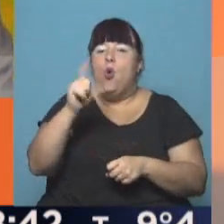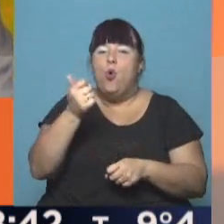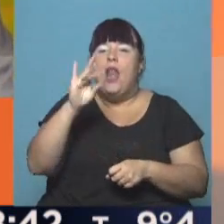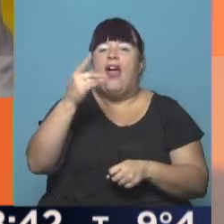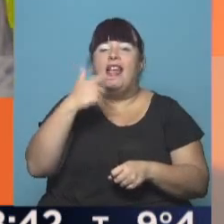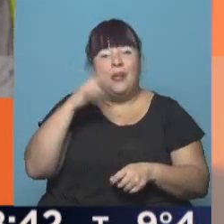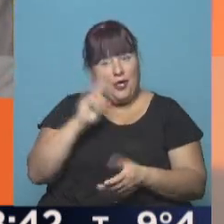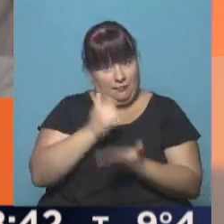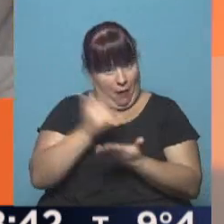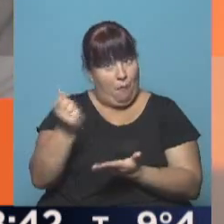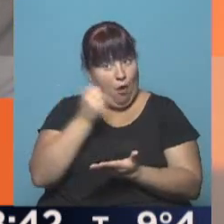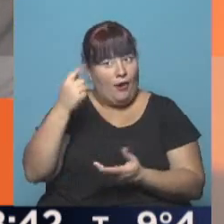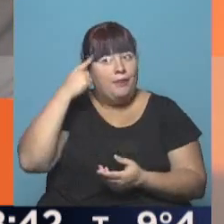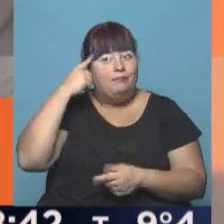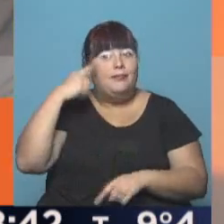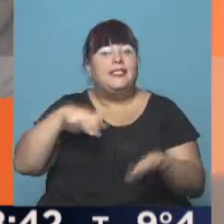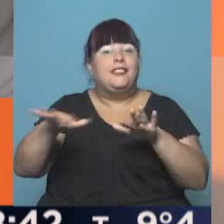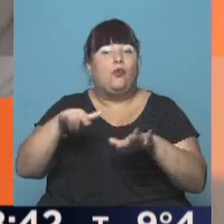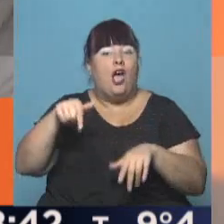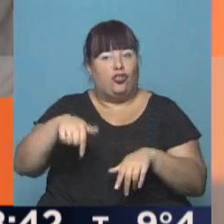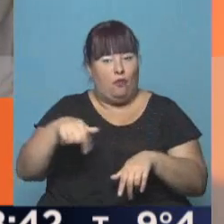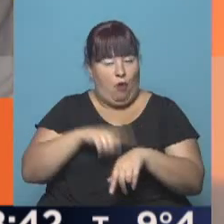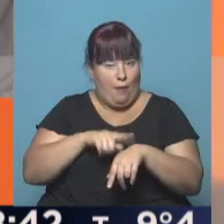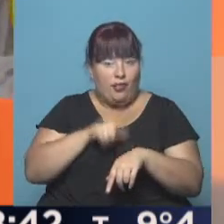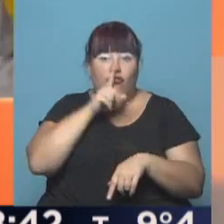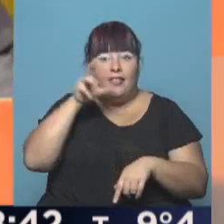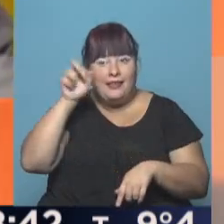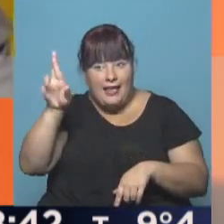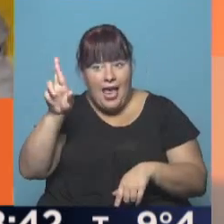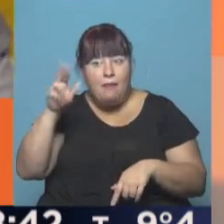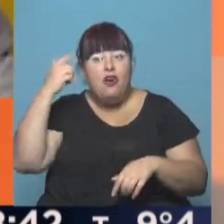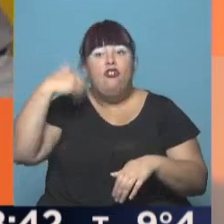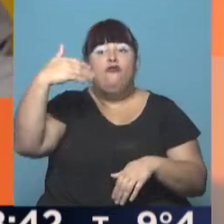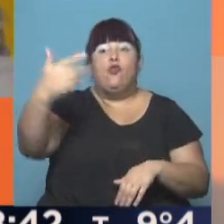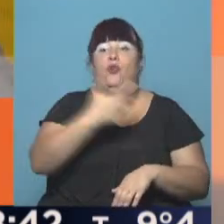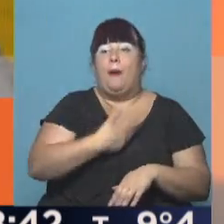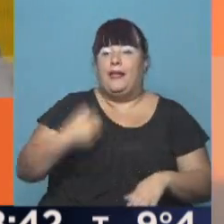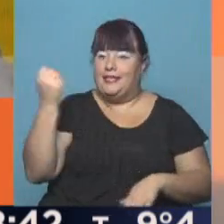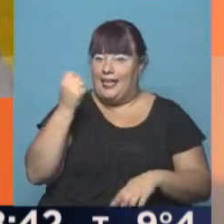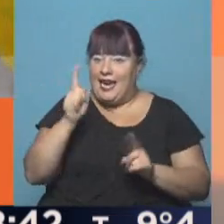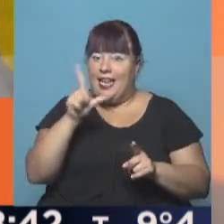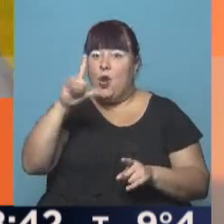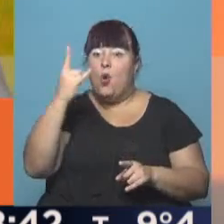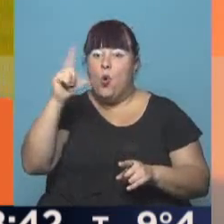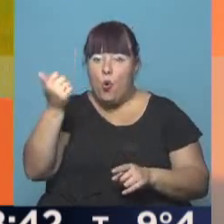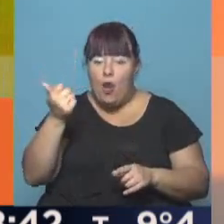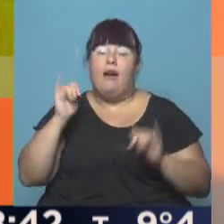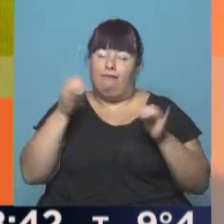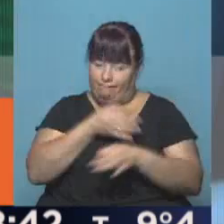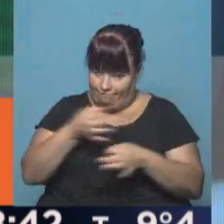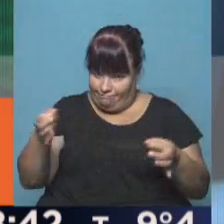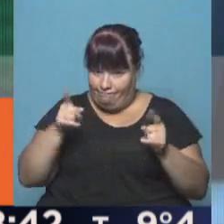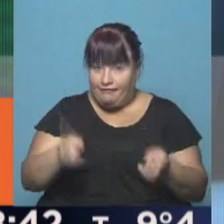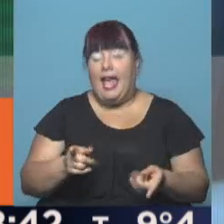que no es un dato menor a la hora de tener en cuenta la situación por la que está atravesando Temer y las aspiraciones presidenciales que tiene el propio Lula da Silva.